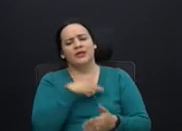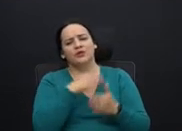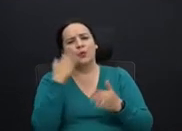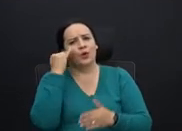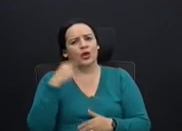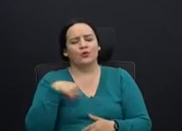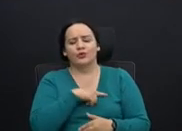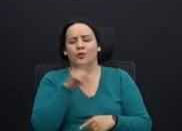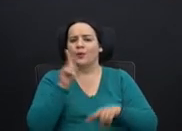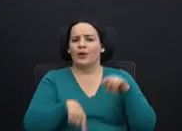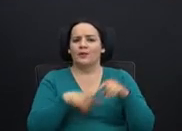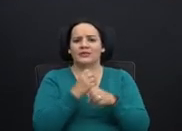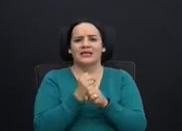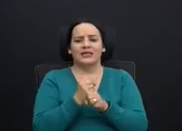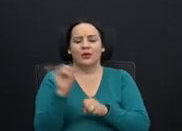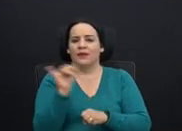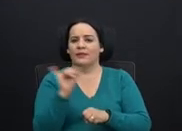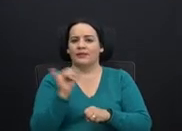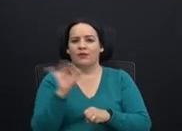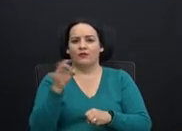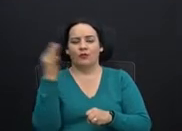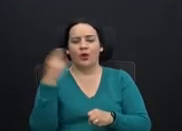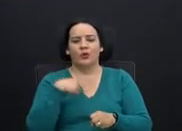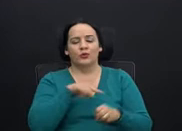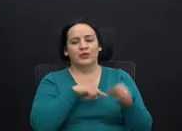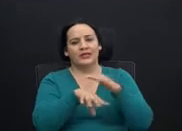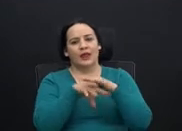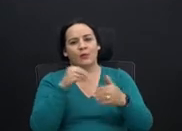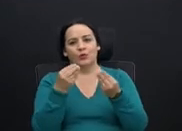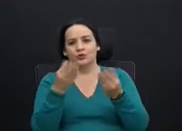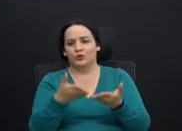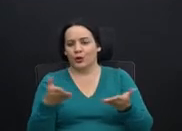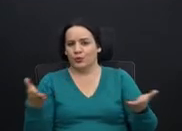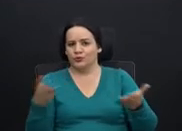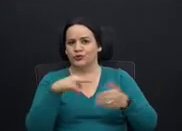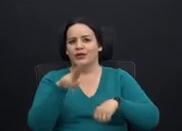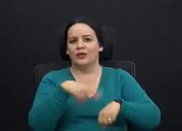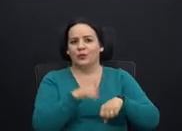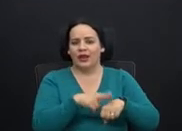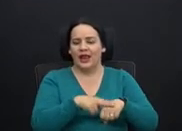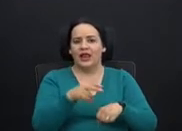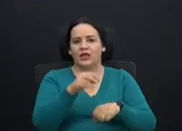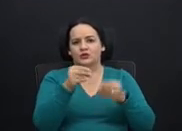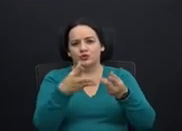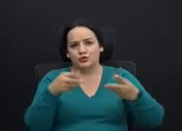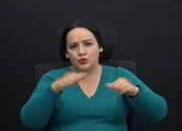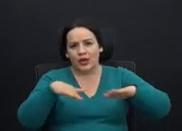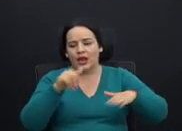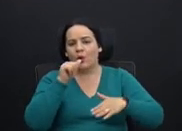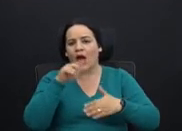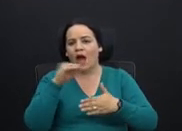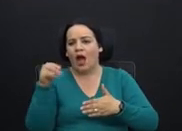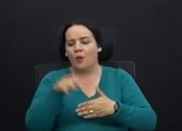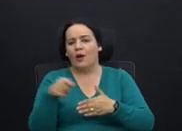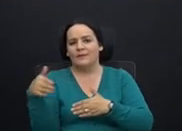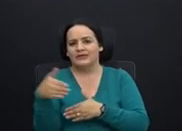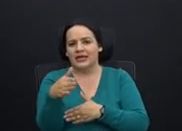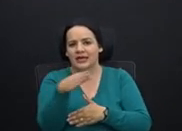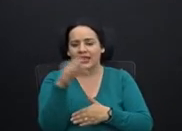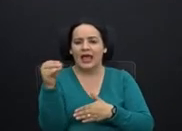hacerlo de la misma manera que lo hace Noruega? Nosotros traemos muchísimos recursos naturales, usamos el suelo, el agua, la pesquería, los bosques, la biodiversidad, el